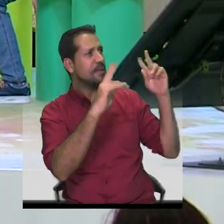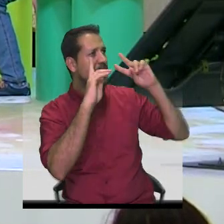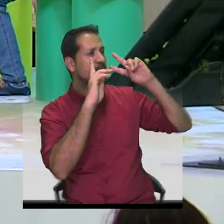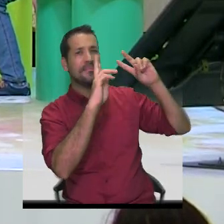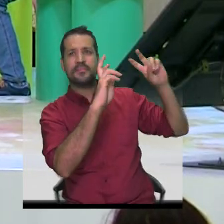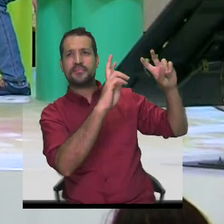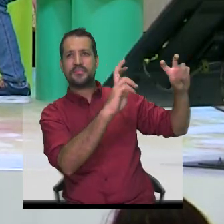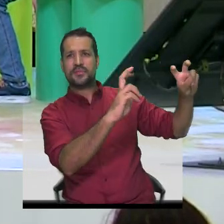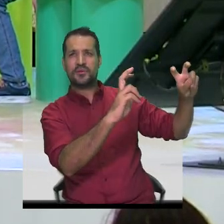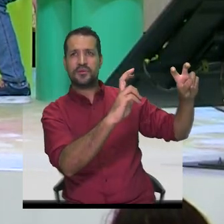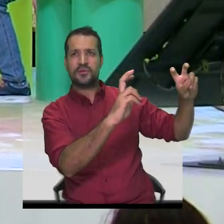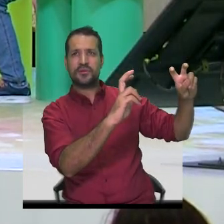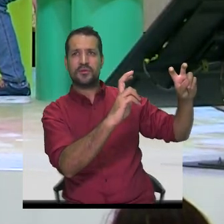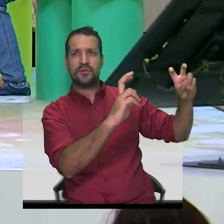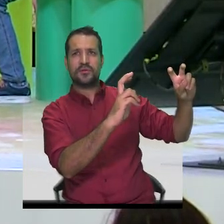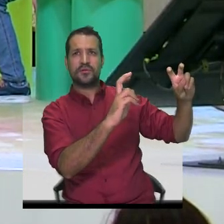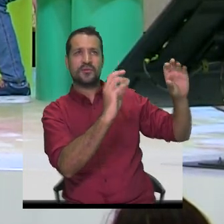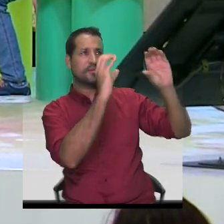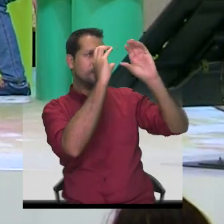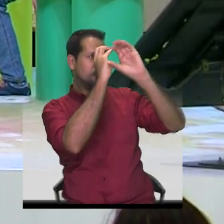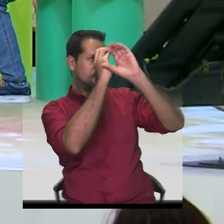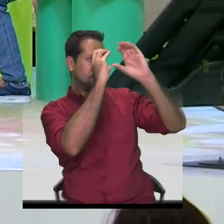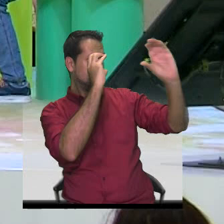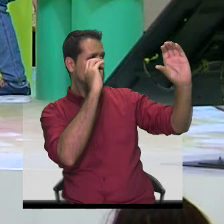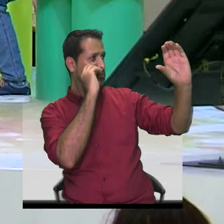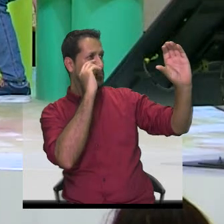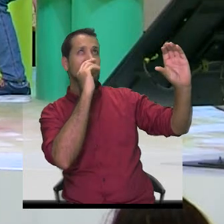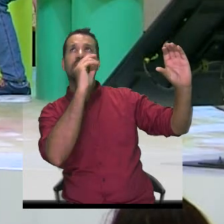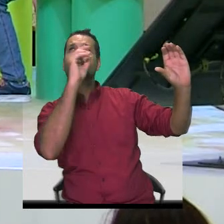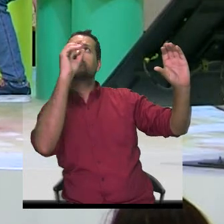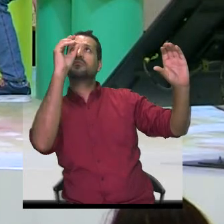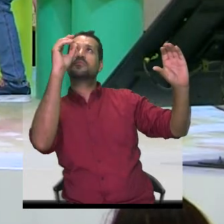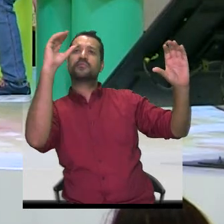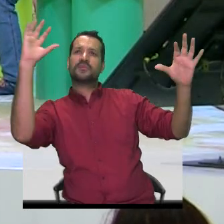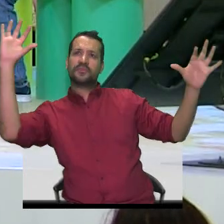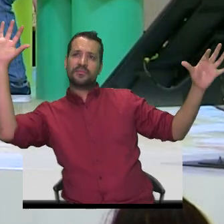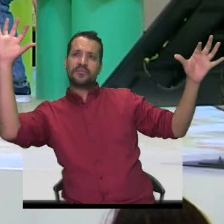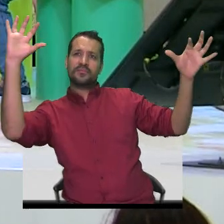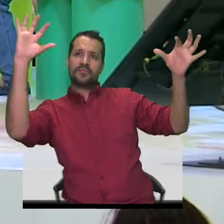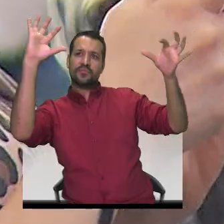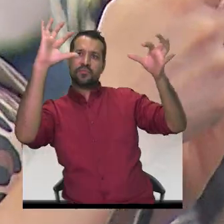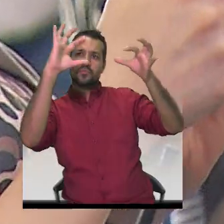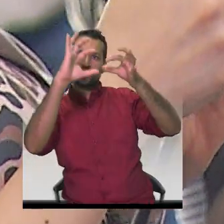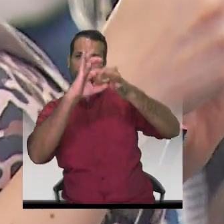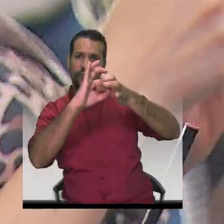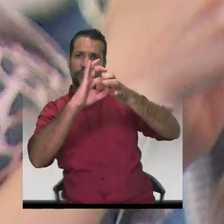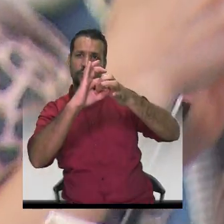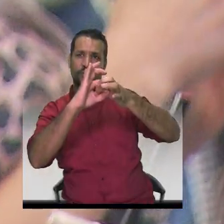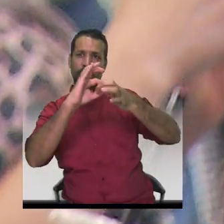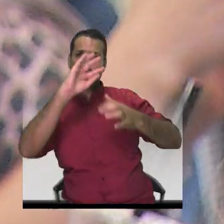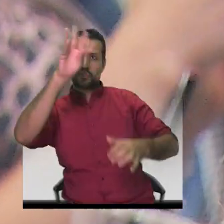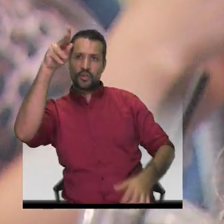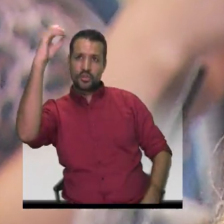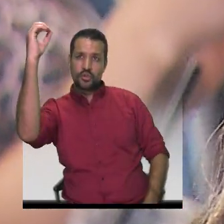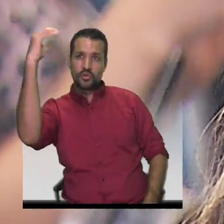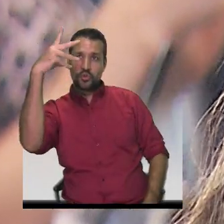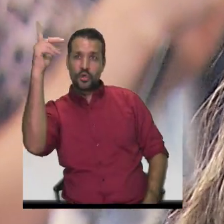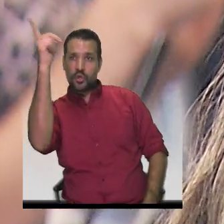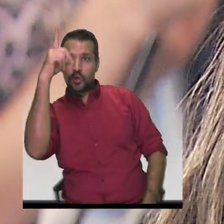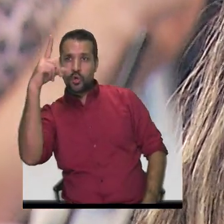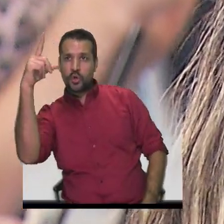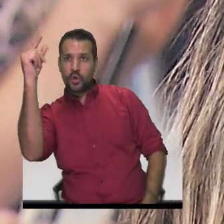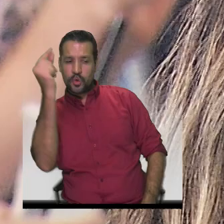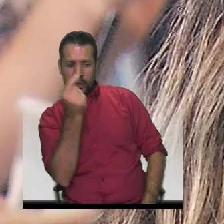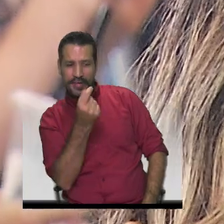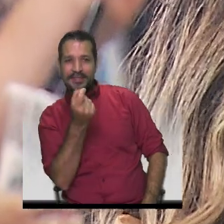tiene arqueoastronomía, que hay unas alineaciones de los cerros con los solsticios, con las lunas, con esos grabados que están cerca al agua.